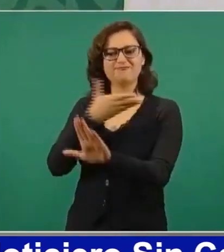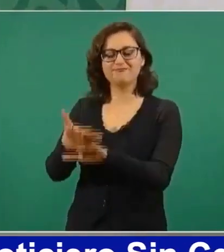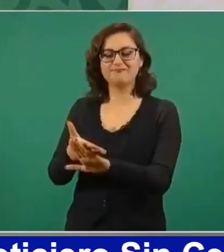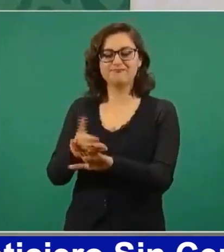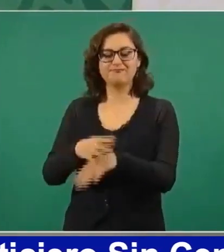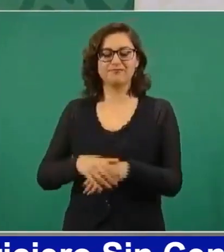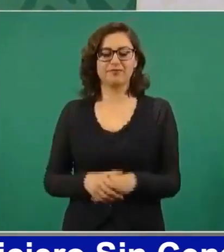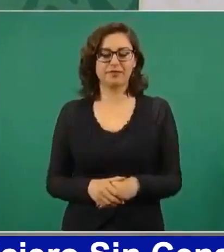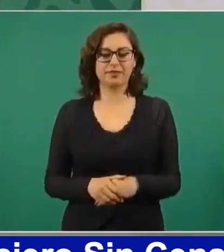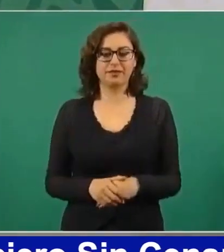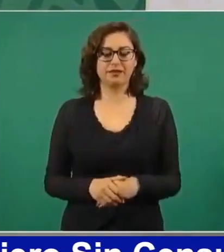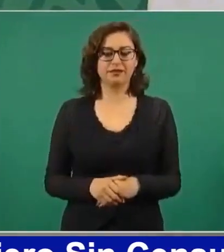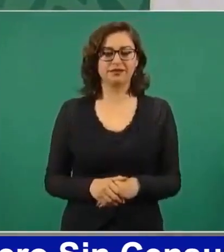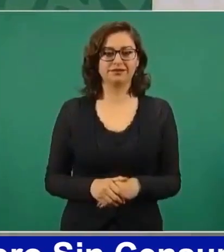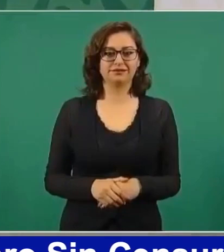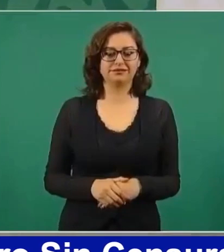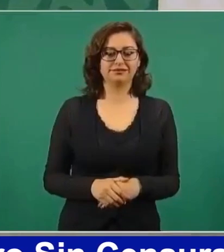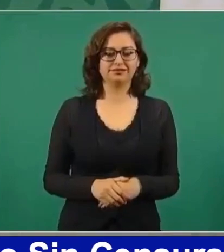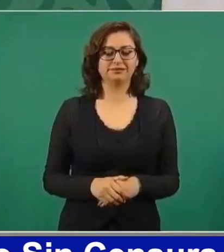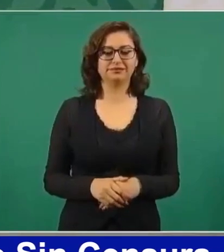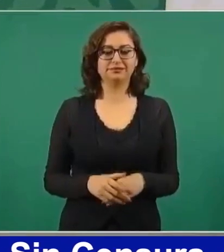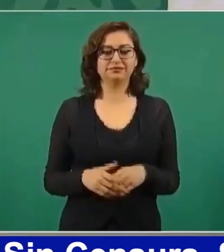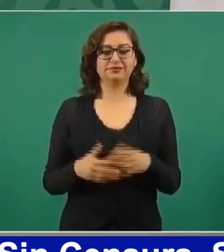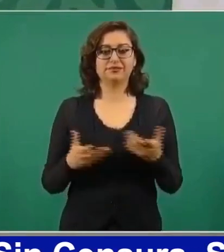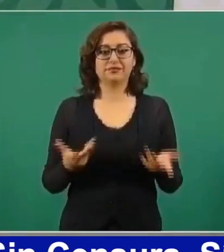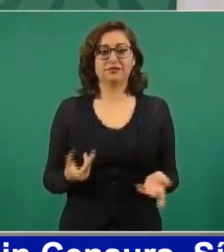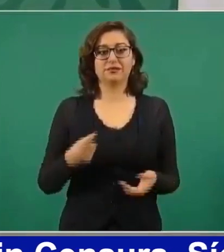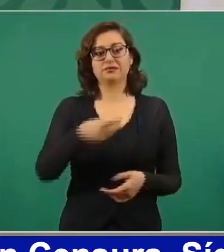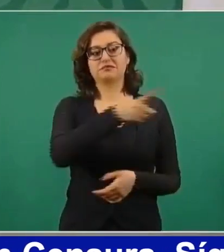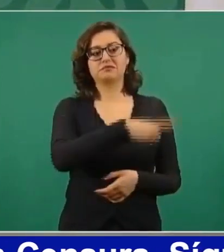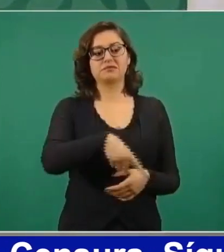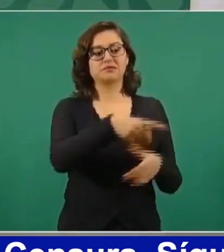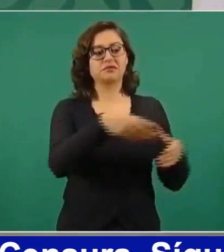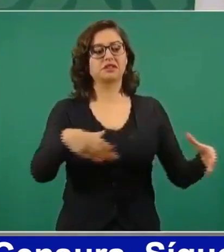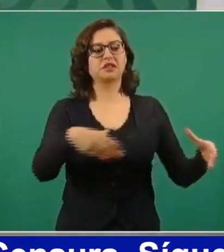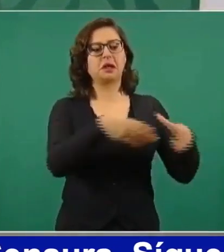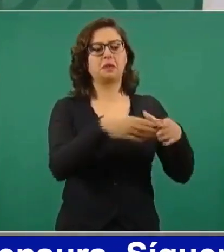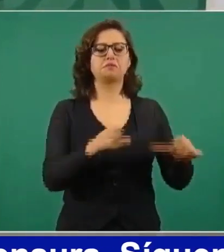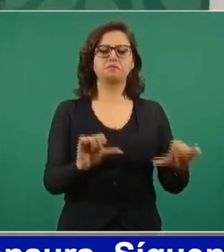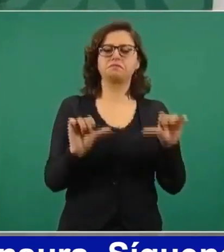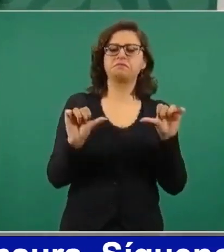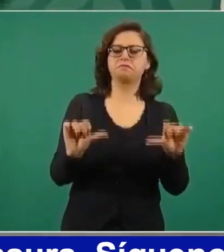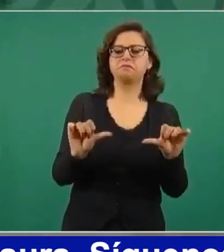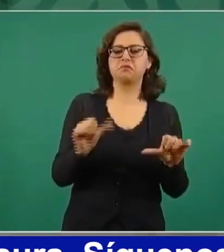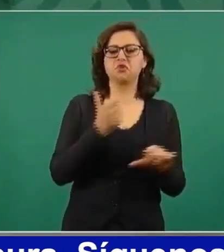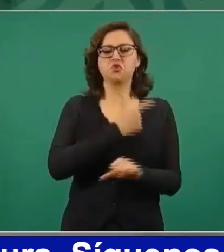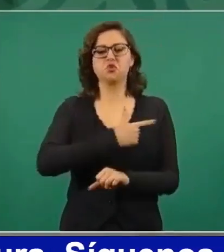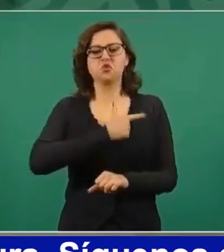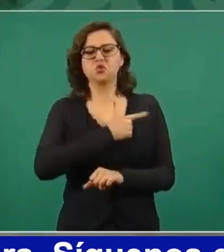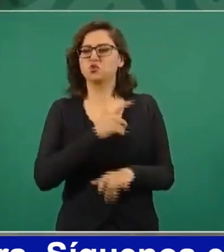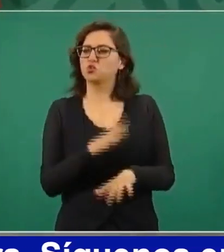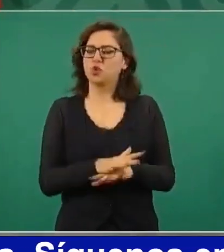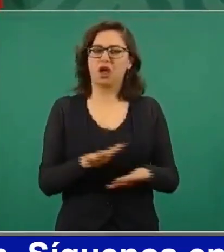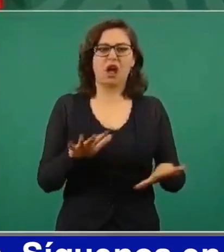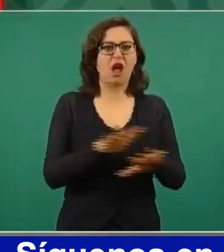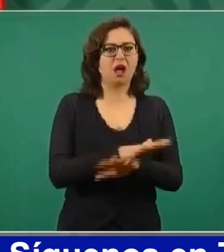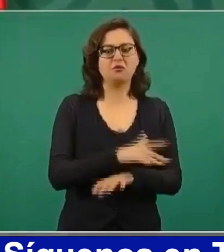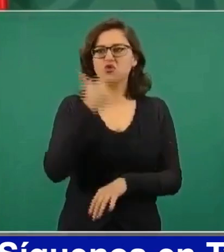Los defensores del statu quo, los que no quieren la